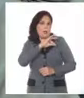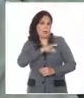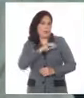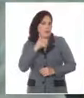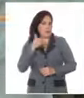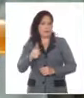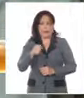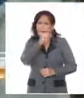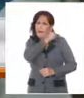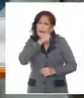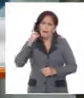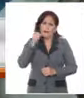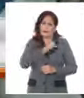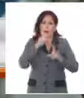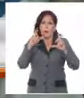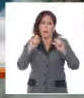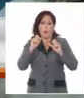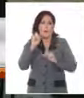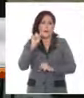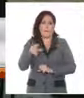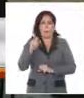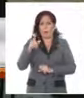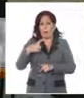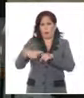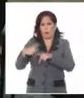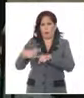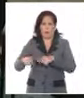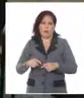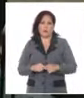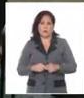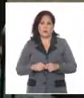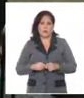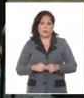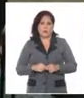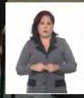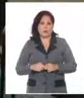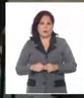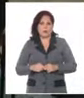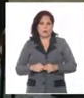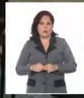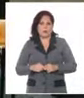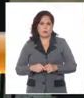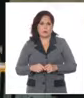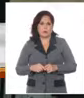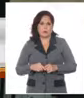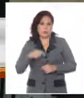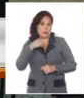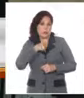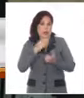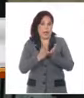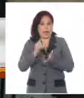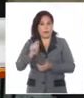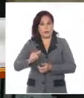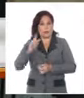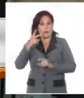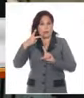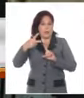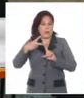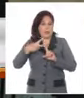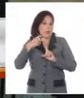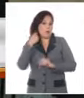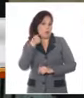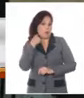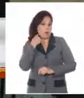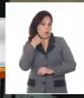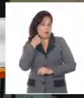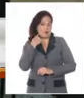he jugado, me compraron esto. Ha sobrecumplido las expectativas. Yo soy estudiante de segundo año y